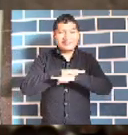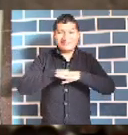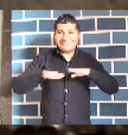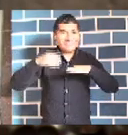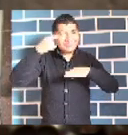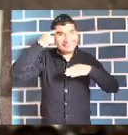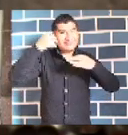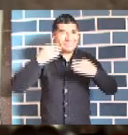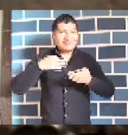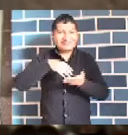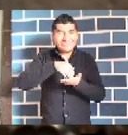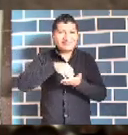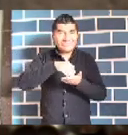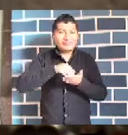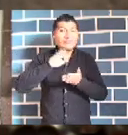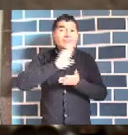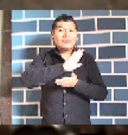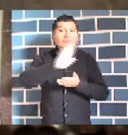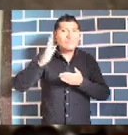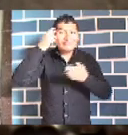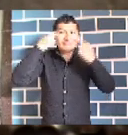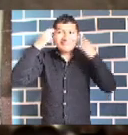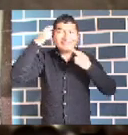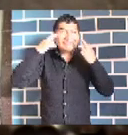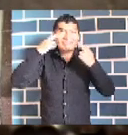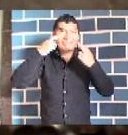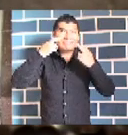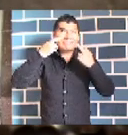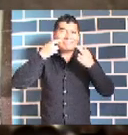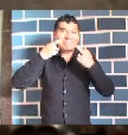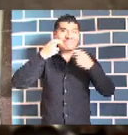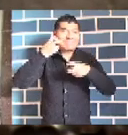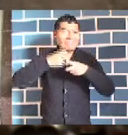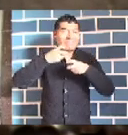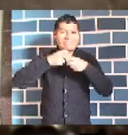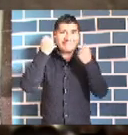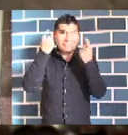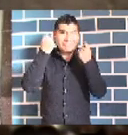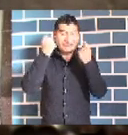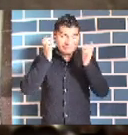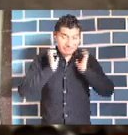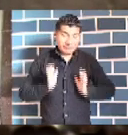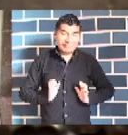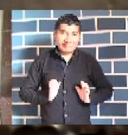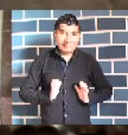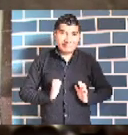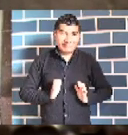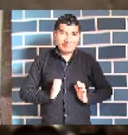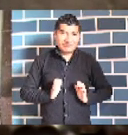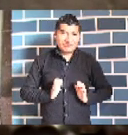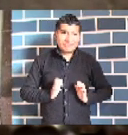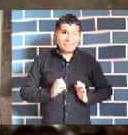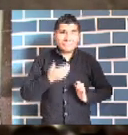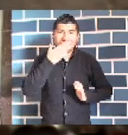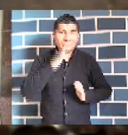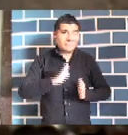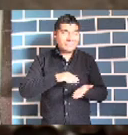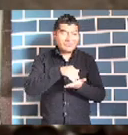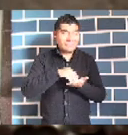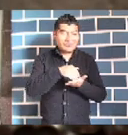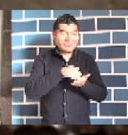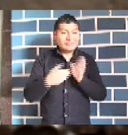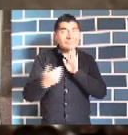y sus reflexiones precarias porque un cuerpo corruptible pesa sobre el alma